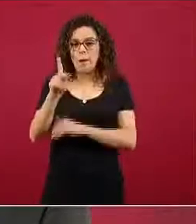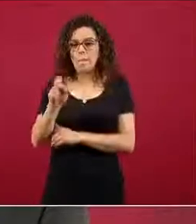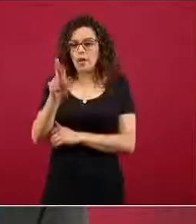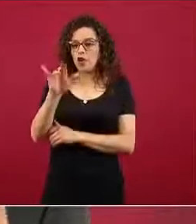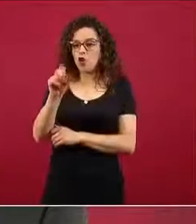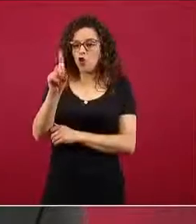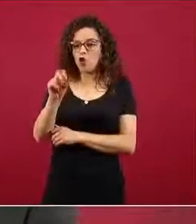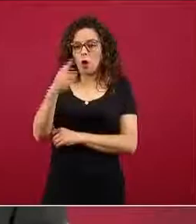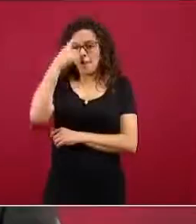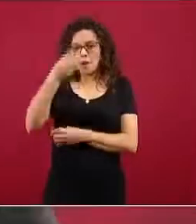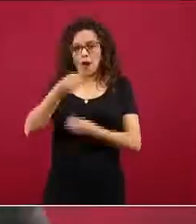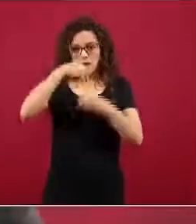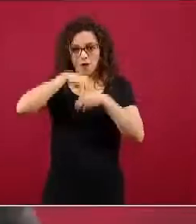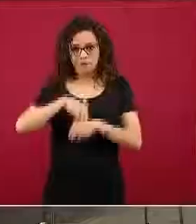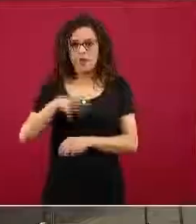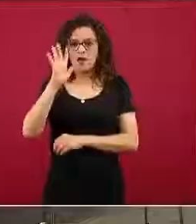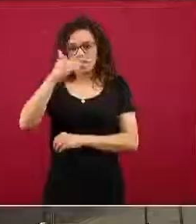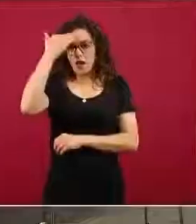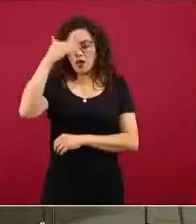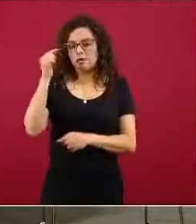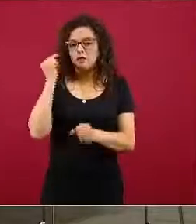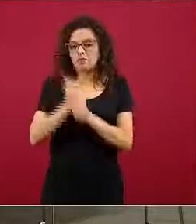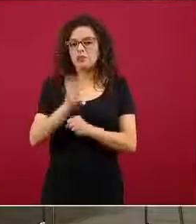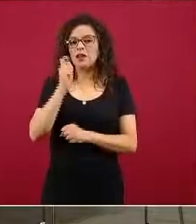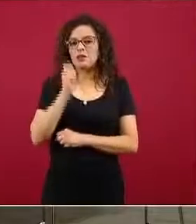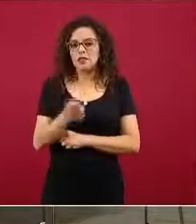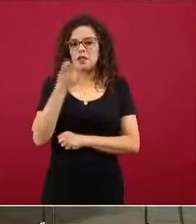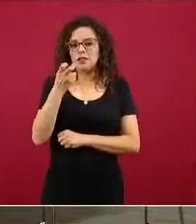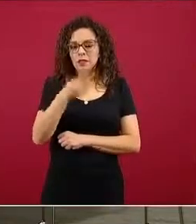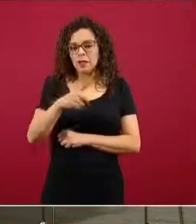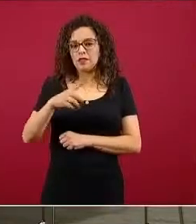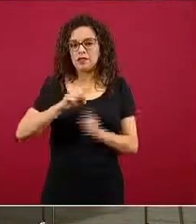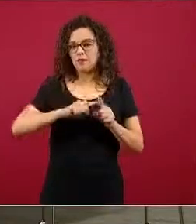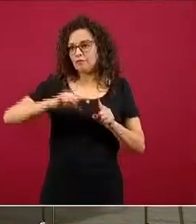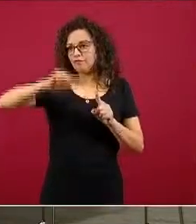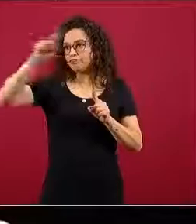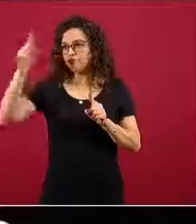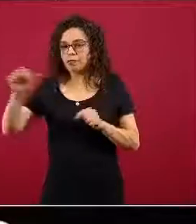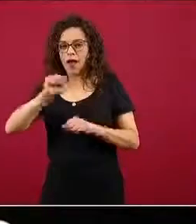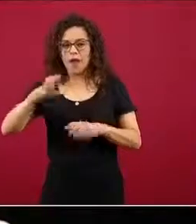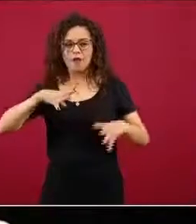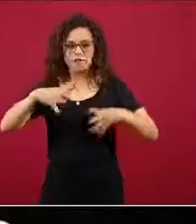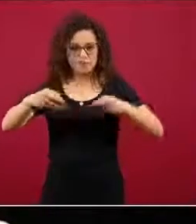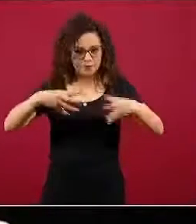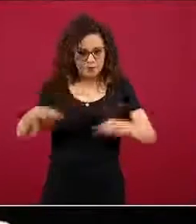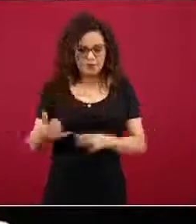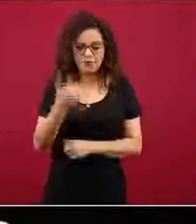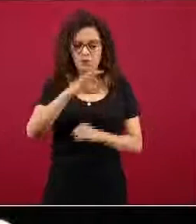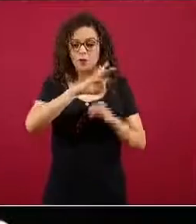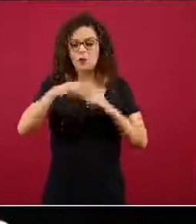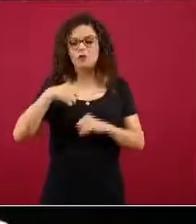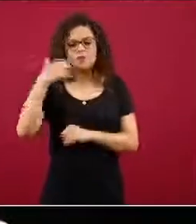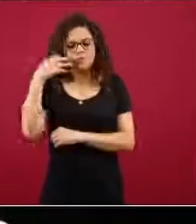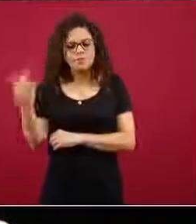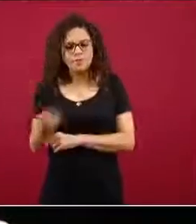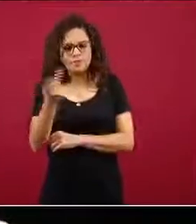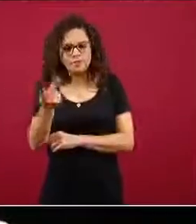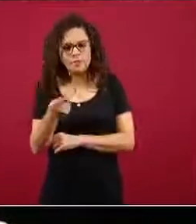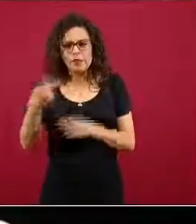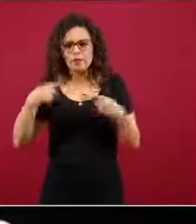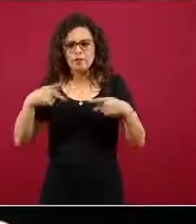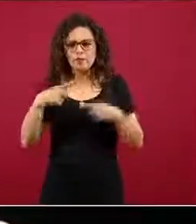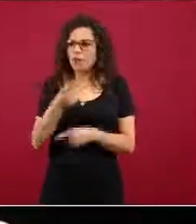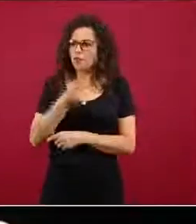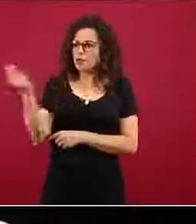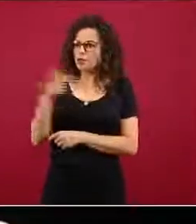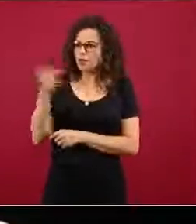manifiestos en la curva epidémica. Ya por último preguntarle, personal del INSABI, personal médico que ha sido despedido,